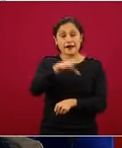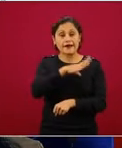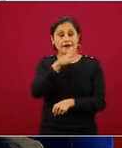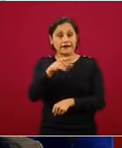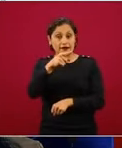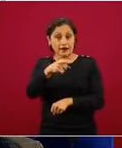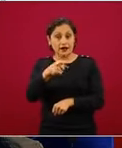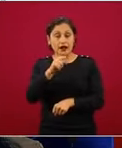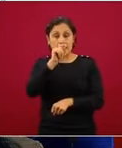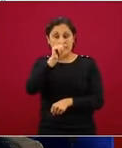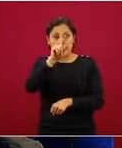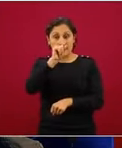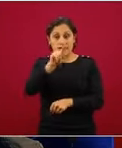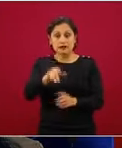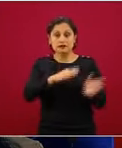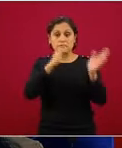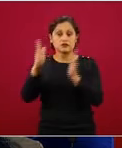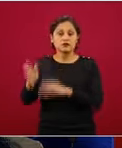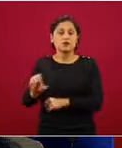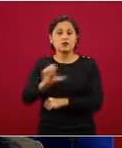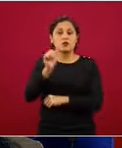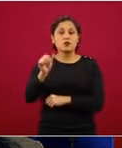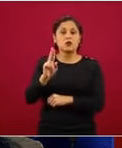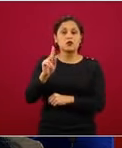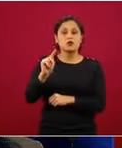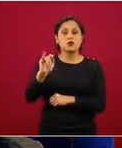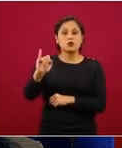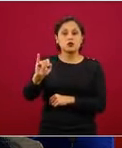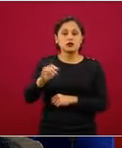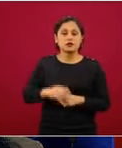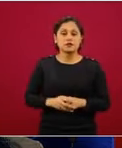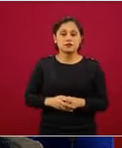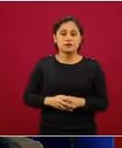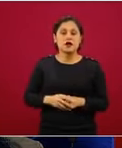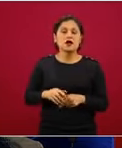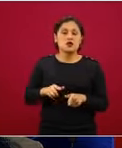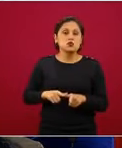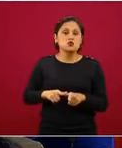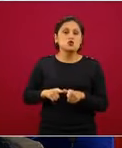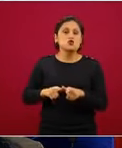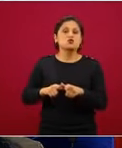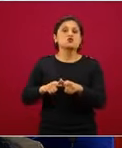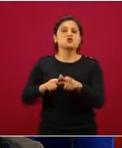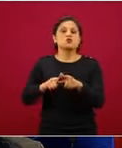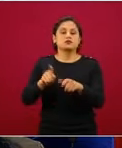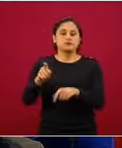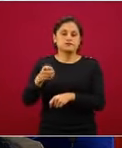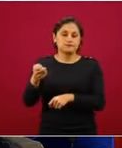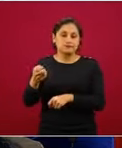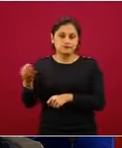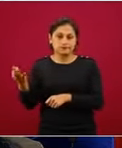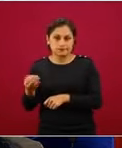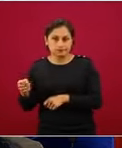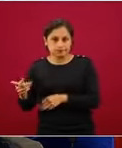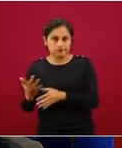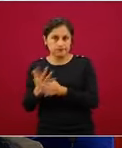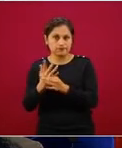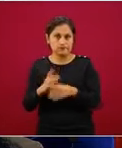siguiente vemos ya la terapia intensiva que ya sigue de manera más clara la predicción. La